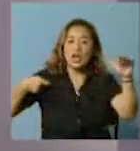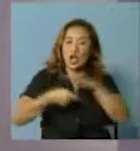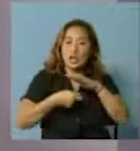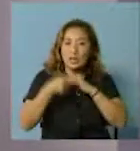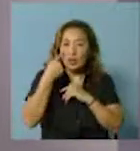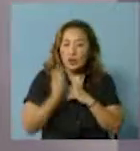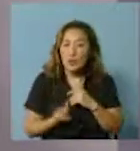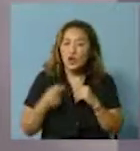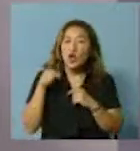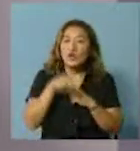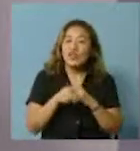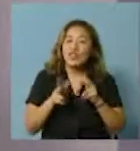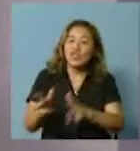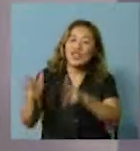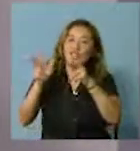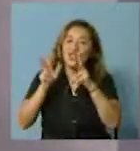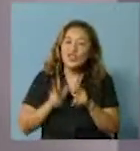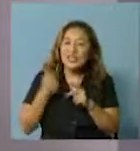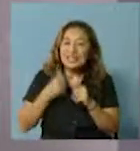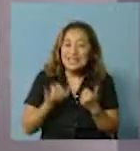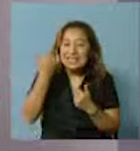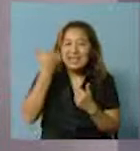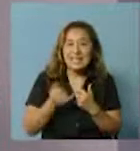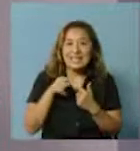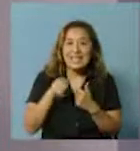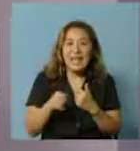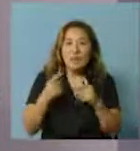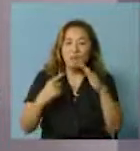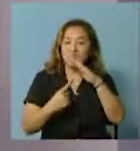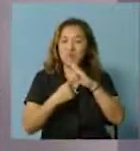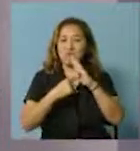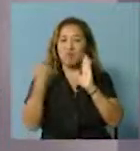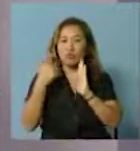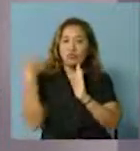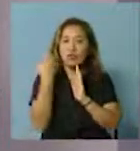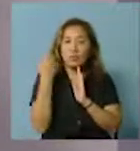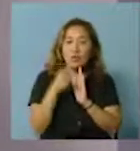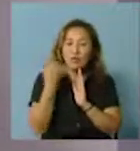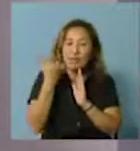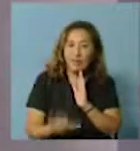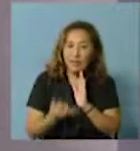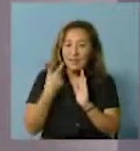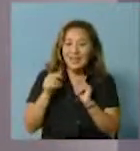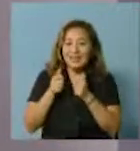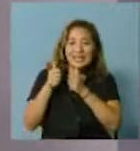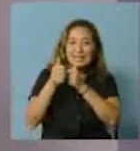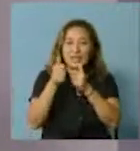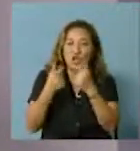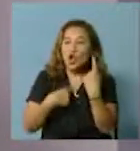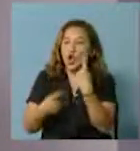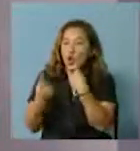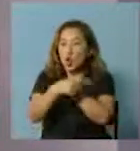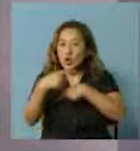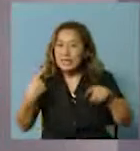nos dice que debemos en el mismo punto de importancia que perseguir los ilícitos y demás